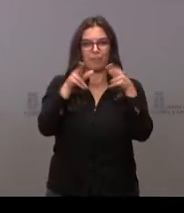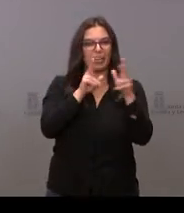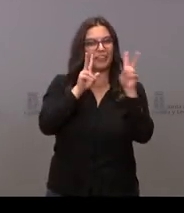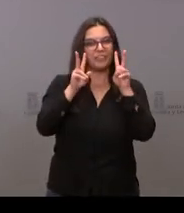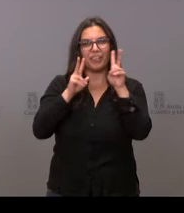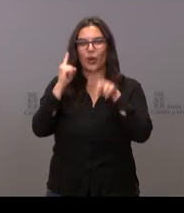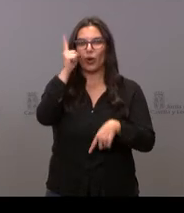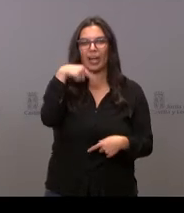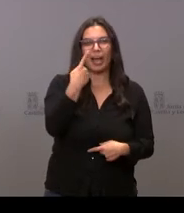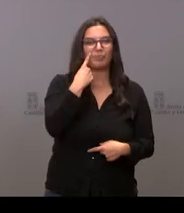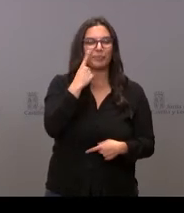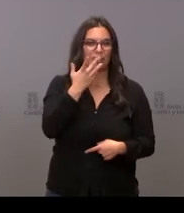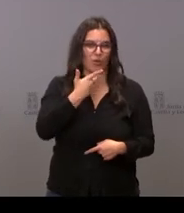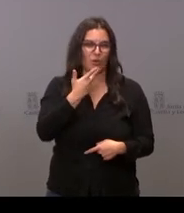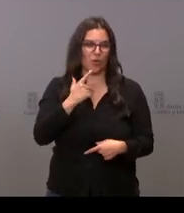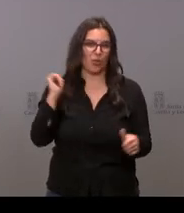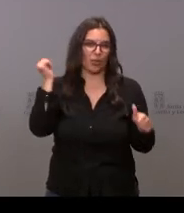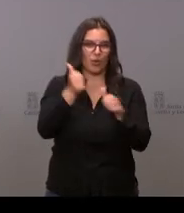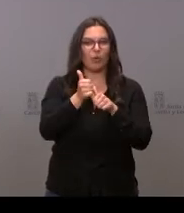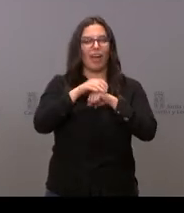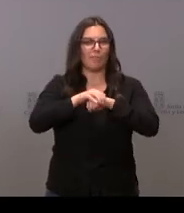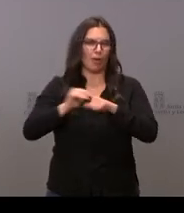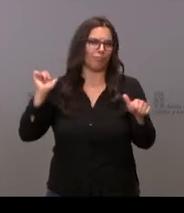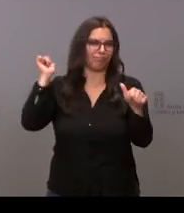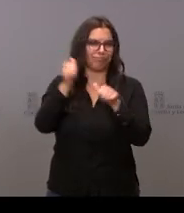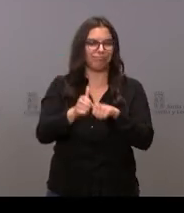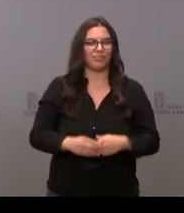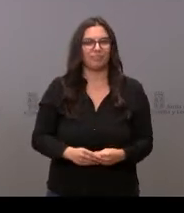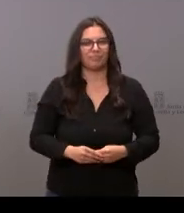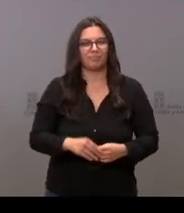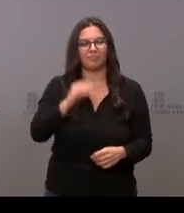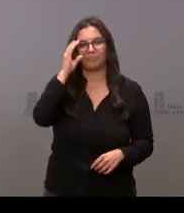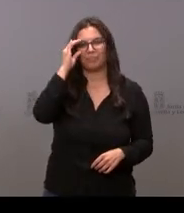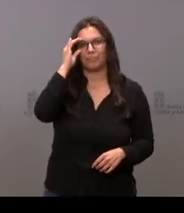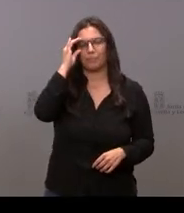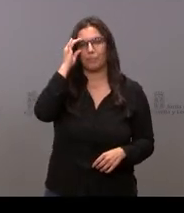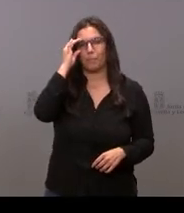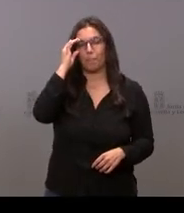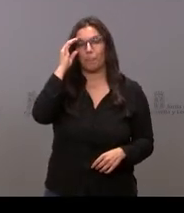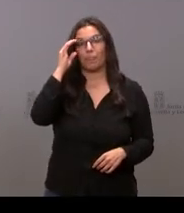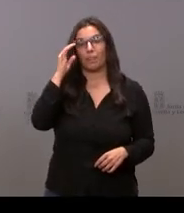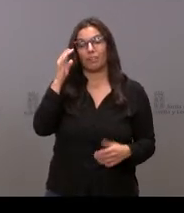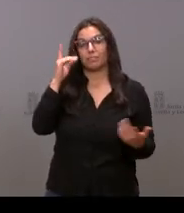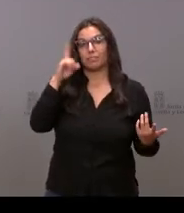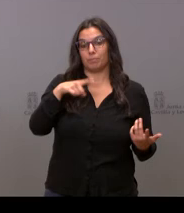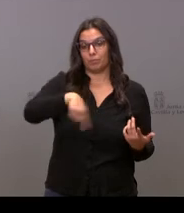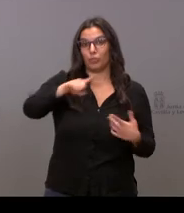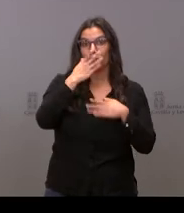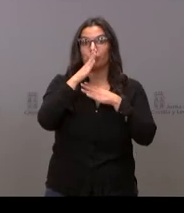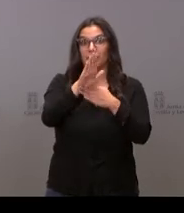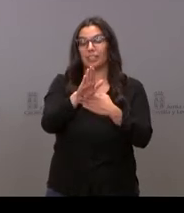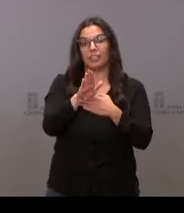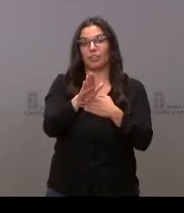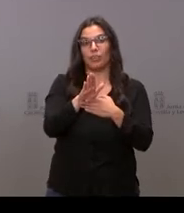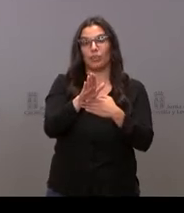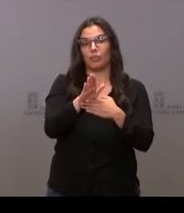caras muy conocidas muy buenos amigos desde hace muchos años y que tienen una tenéis una representación de lo que